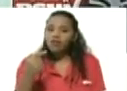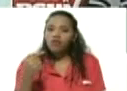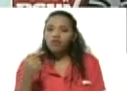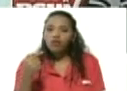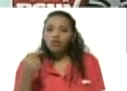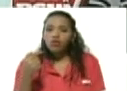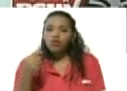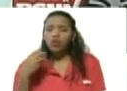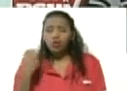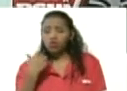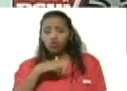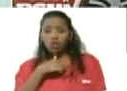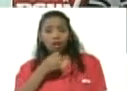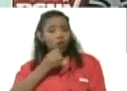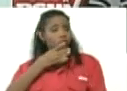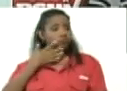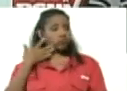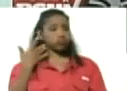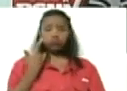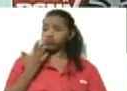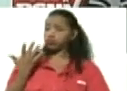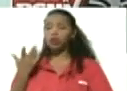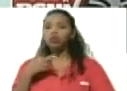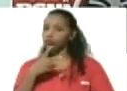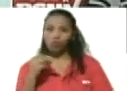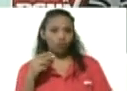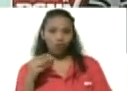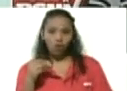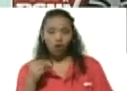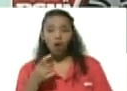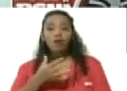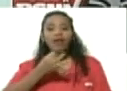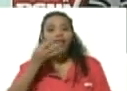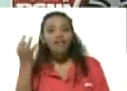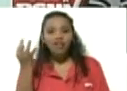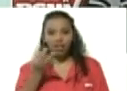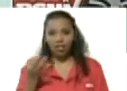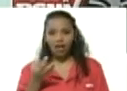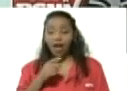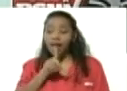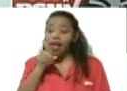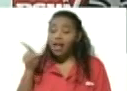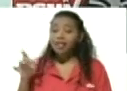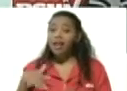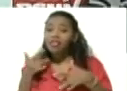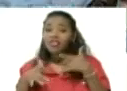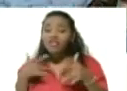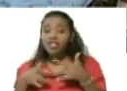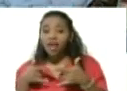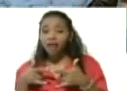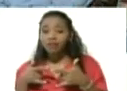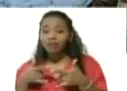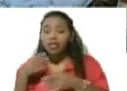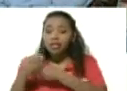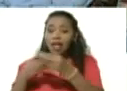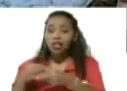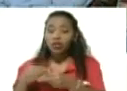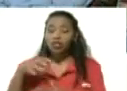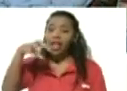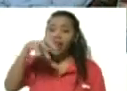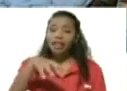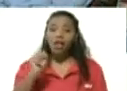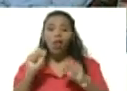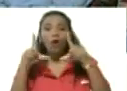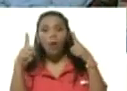no con orgullo, no, no, que es una realidad. Es una realidad. Ese evento hecho desde el estado de La Guaira,